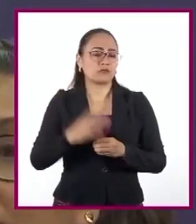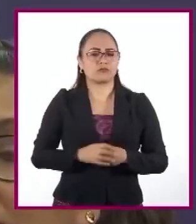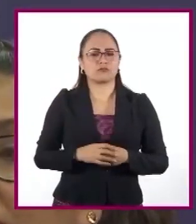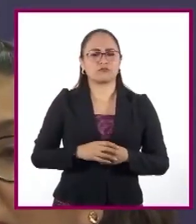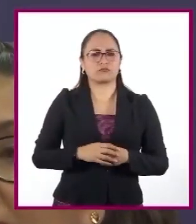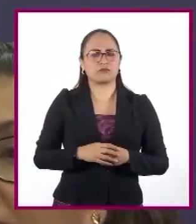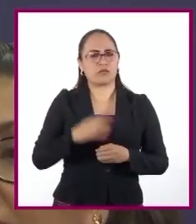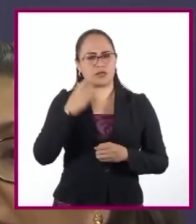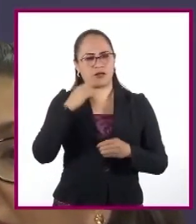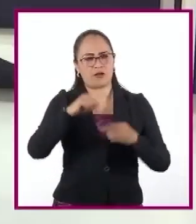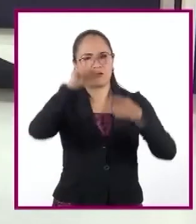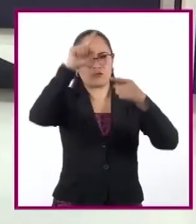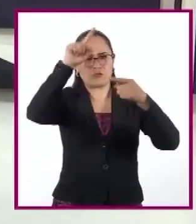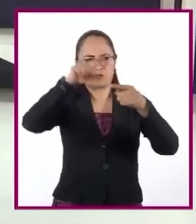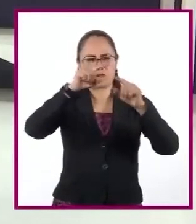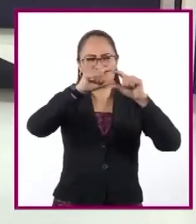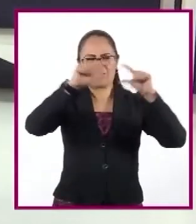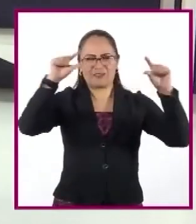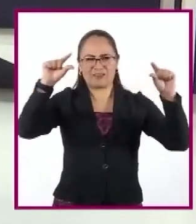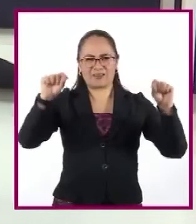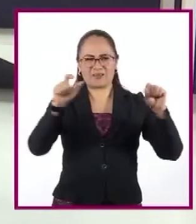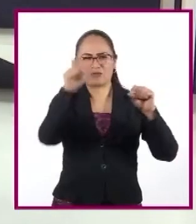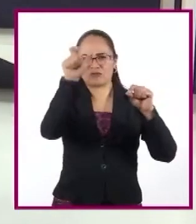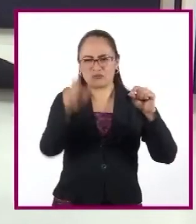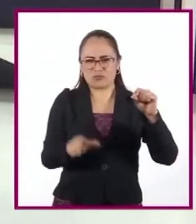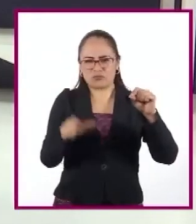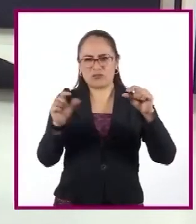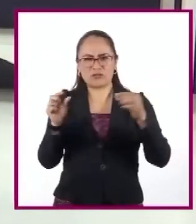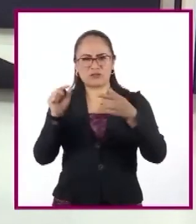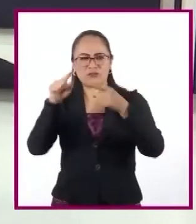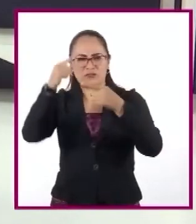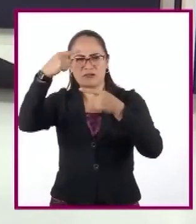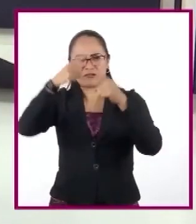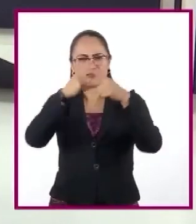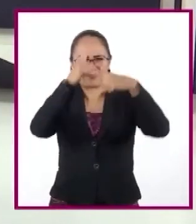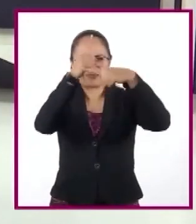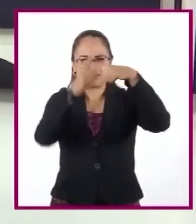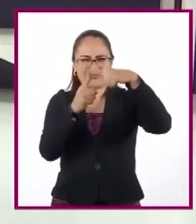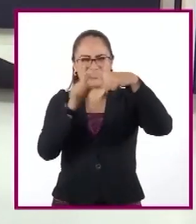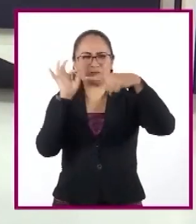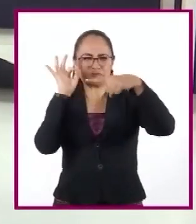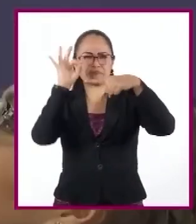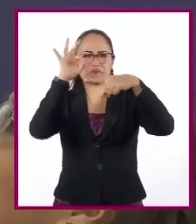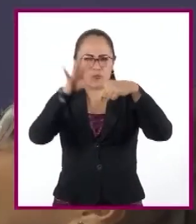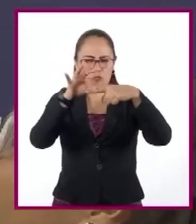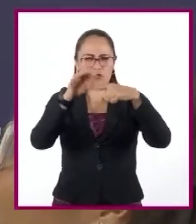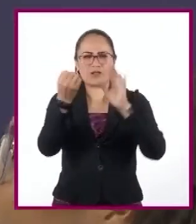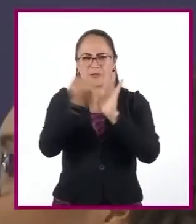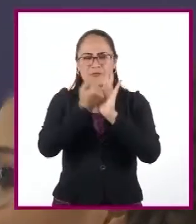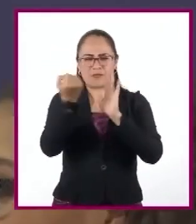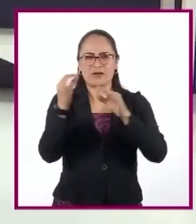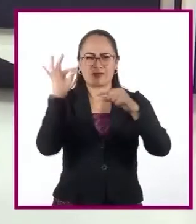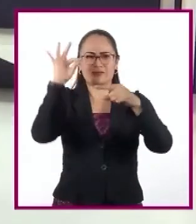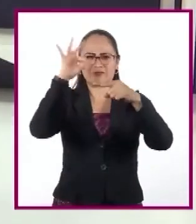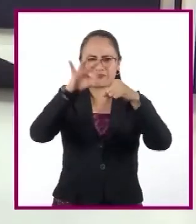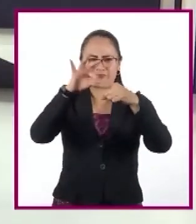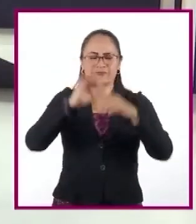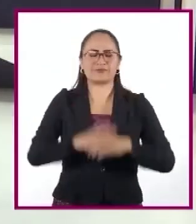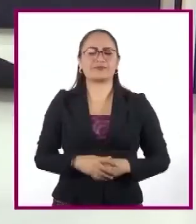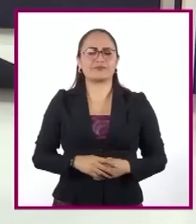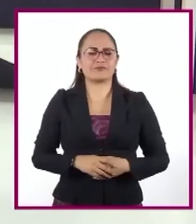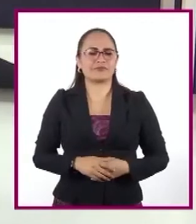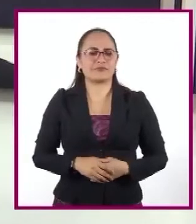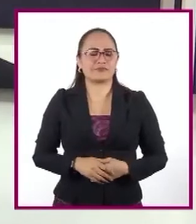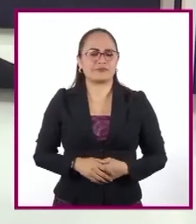Ubiquen la intersección de estos valores. Coloquen la etiqueta del elemento en la siguiente intersección.